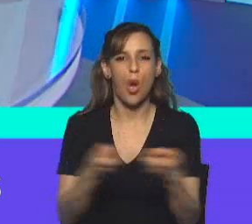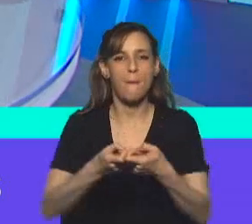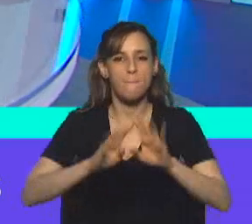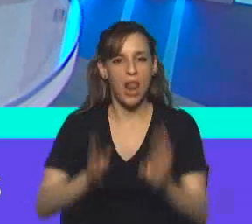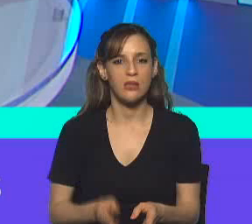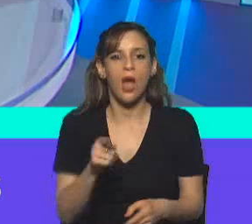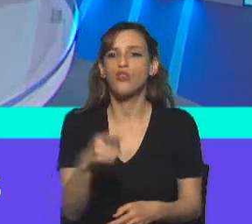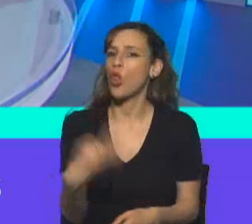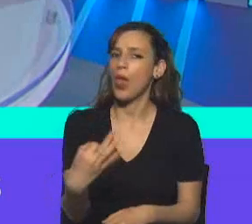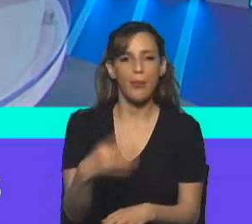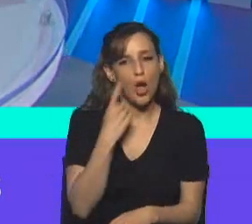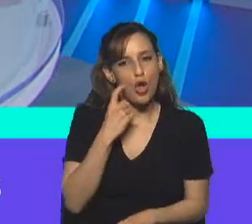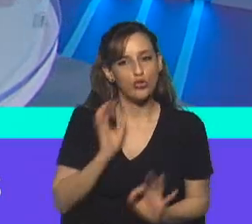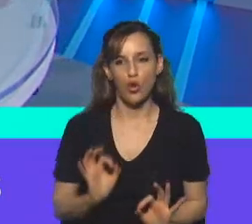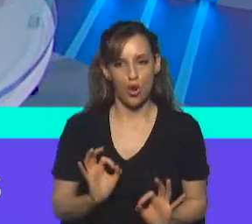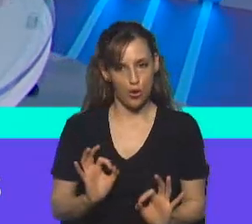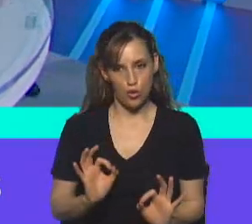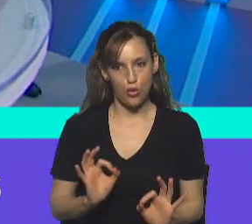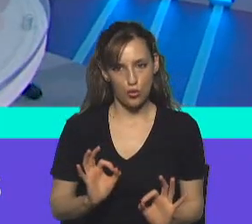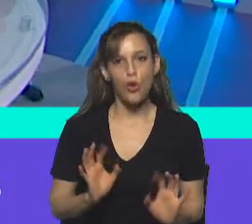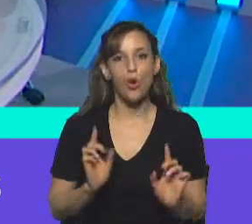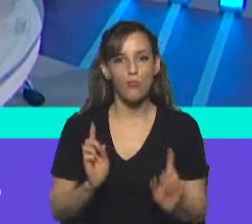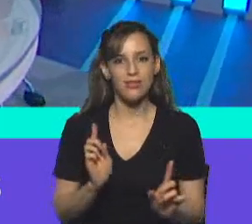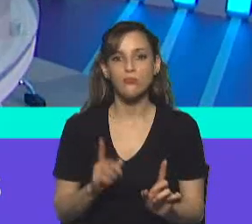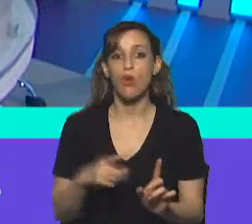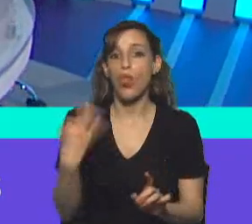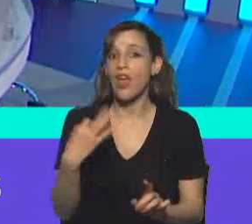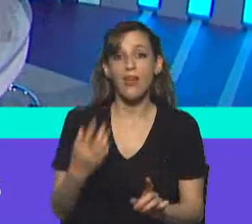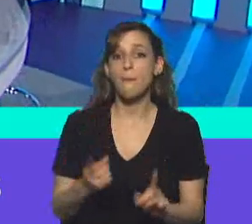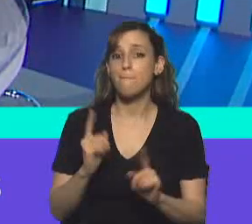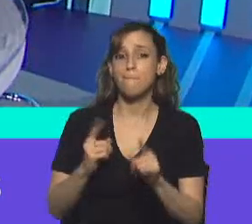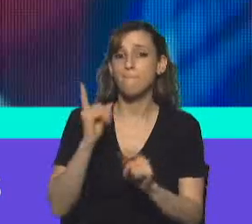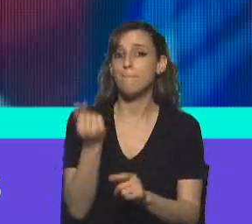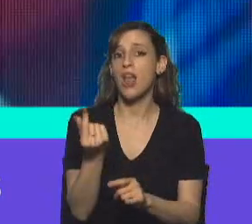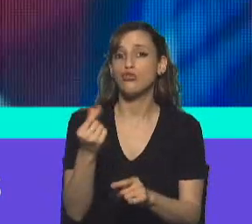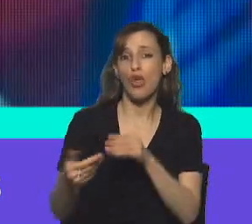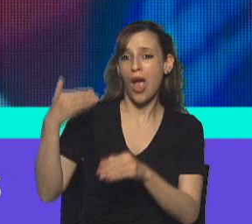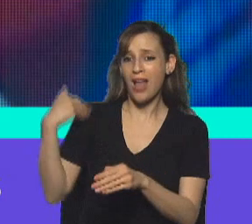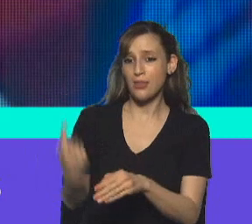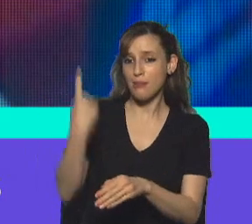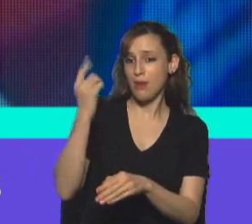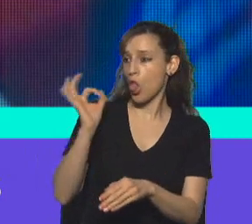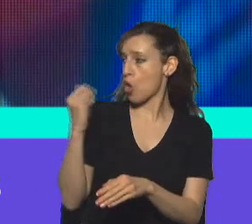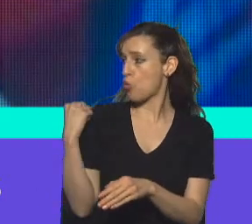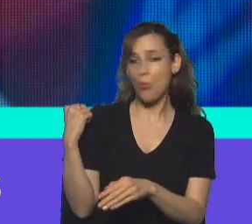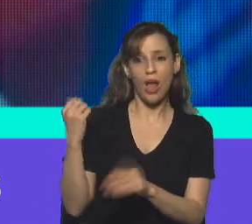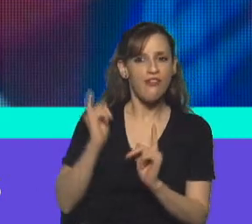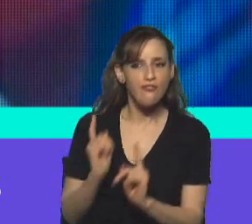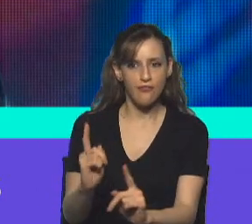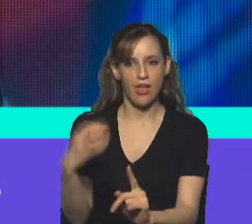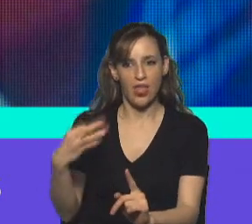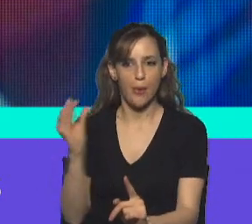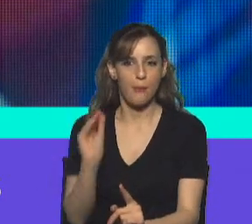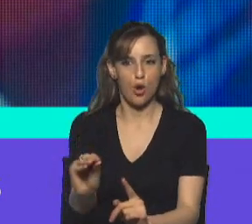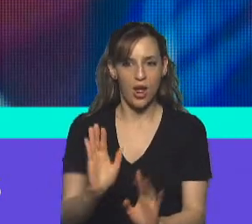que se revierta vuelo para atrás el precio primero que obre claro es efectivamente estoy hablando un aumento de esta semana se informó hoy el aumento será